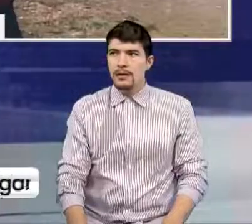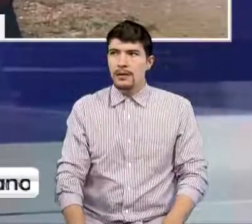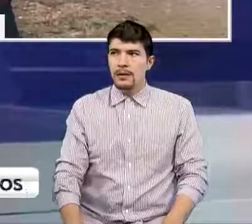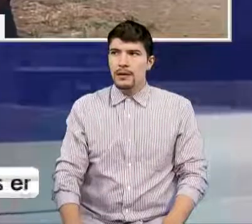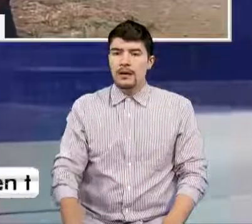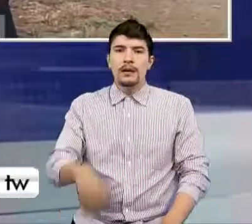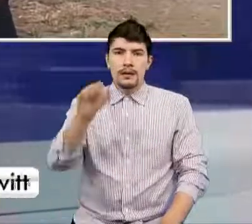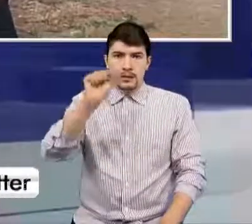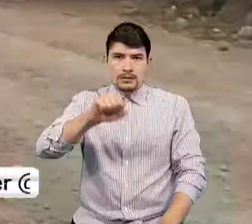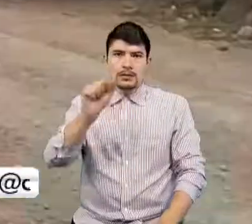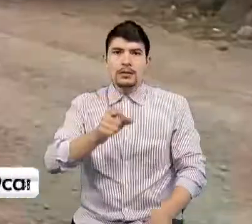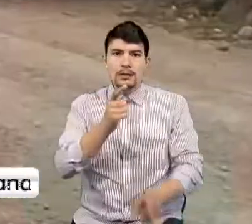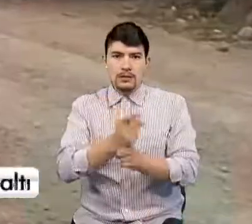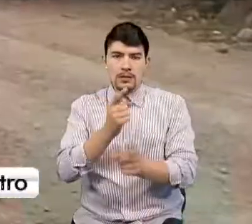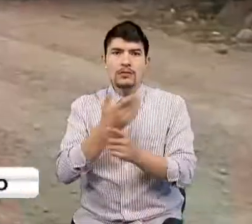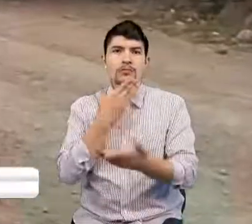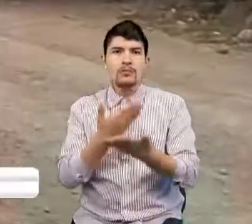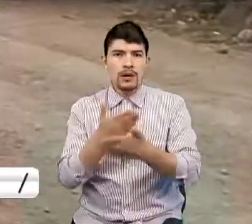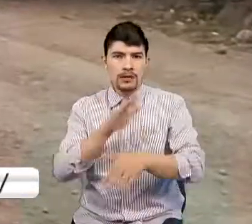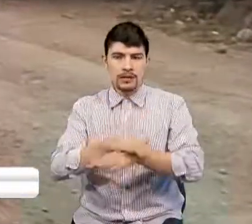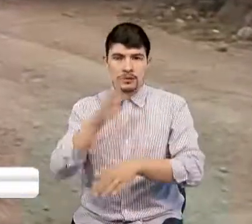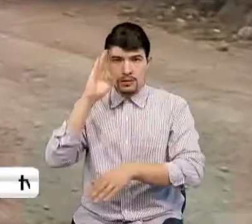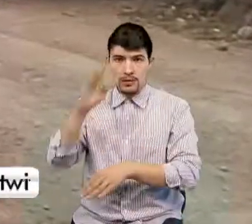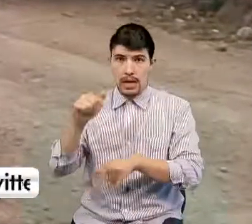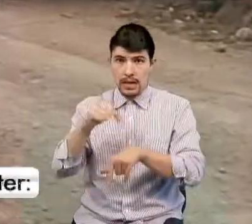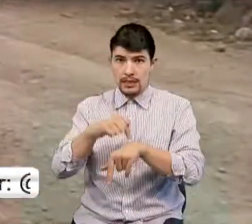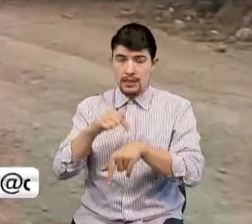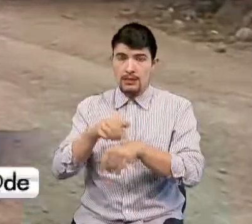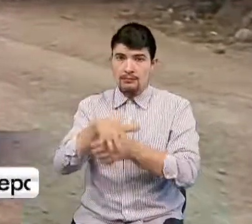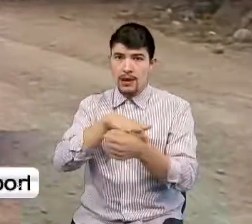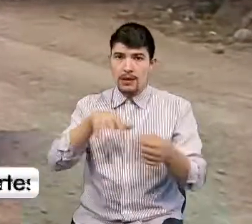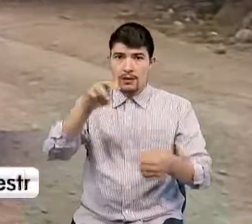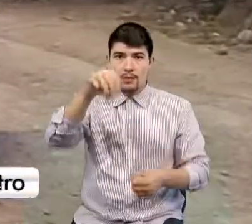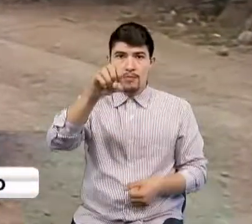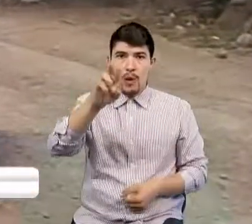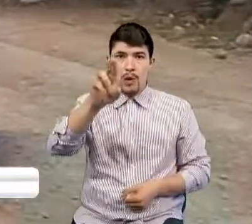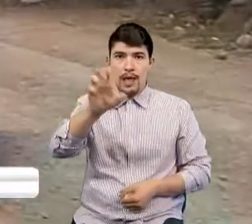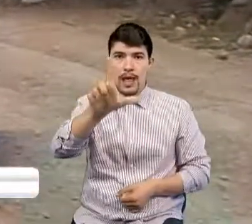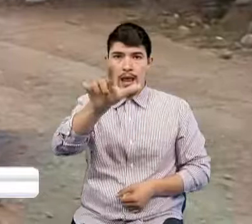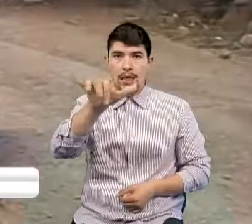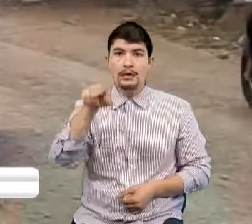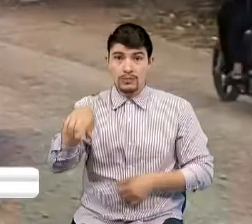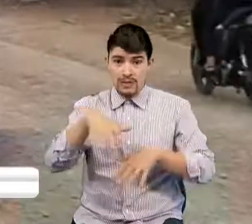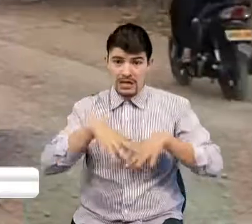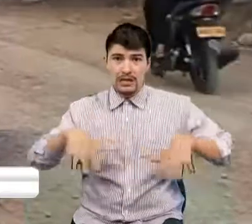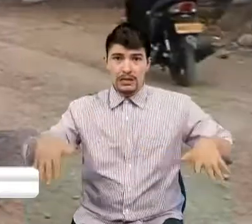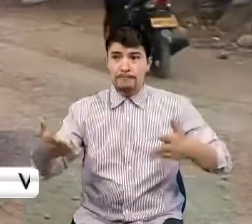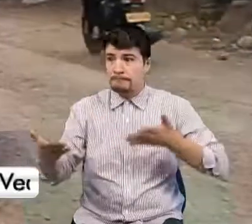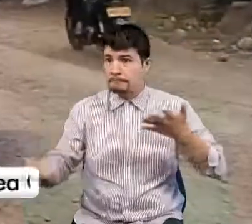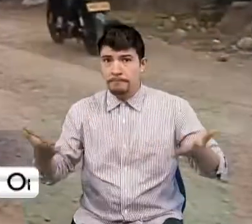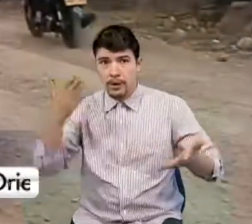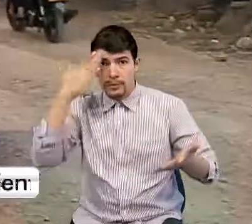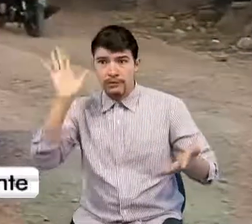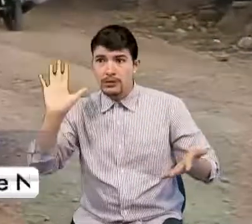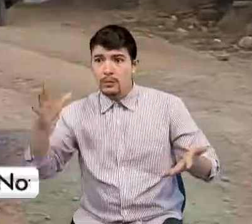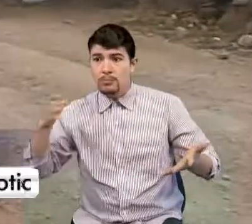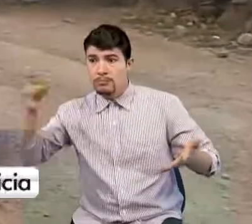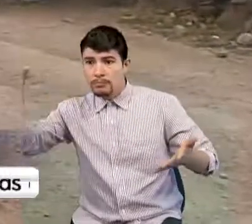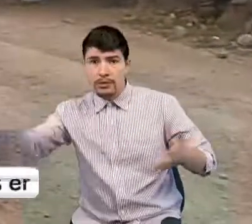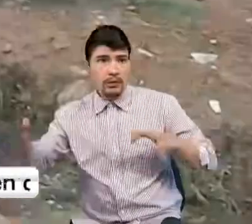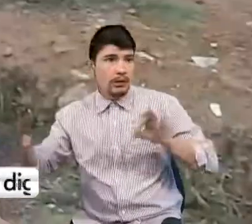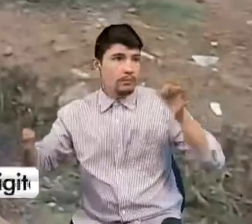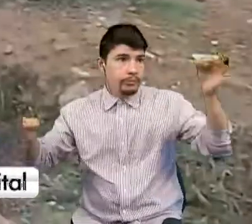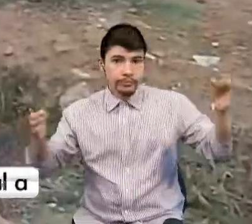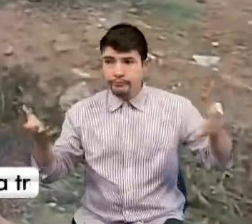así es muy buenas tardes los saludas ahora desde el barrio morelli un sector que vive en el limbo literalmente porque no